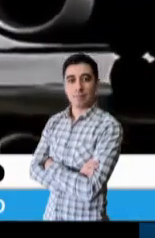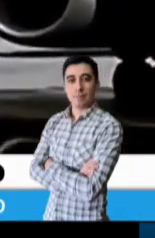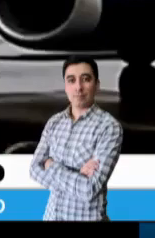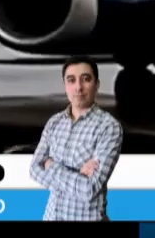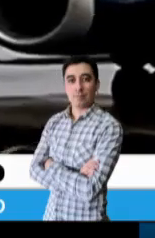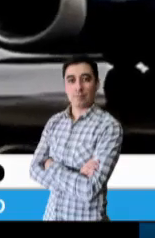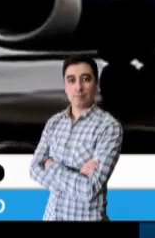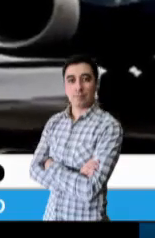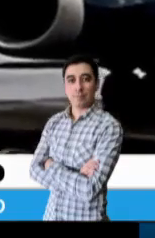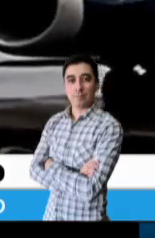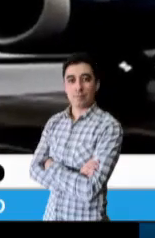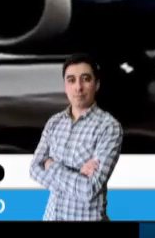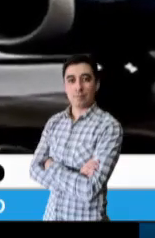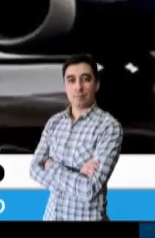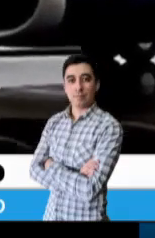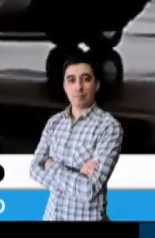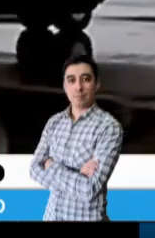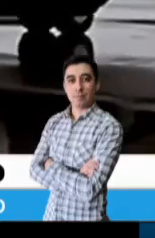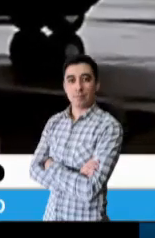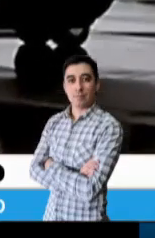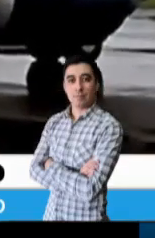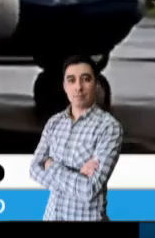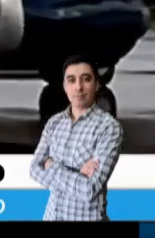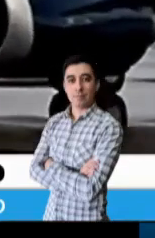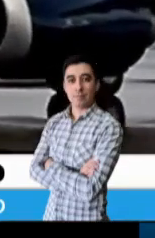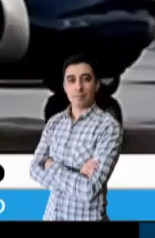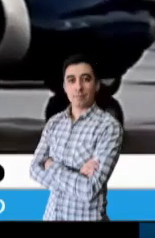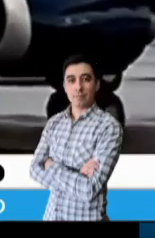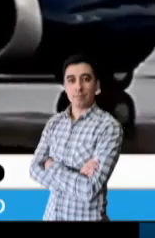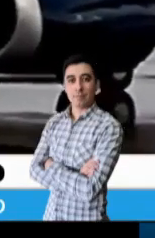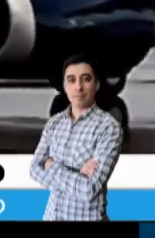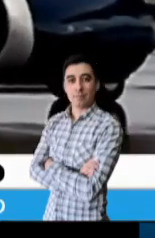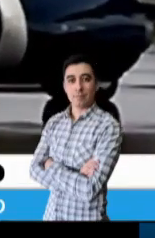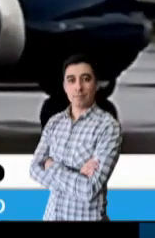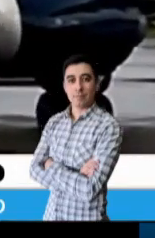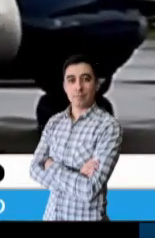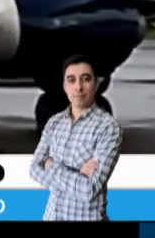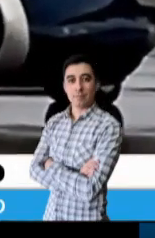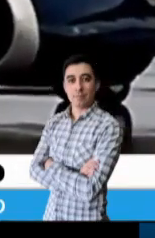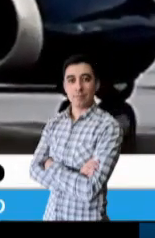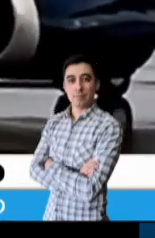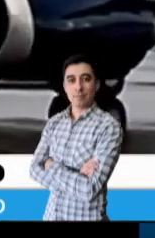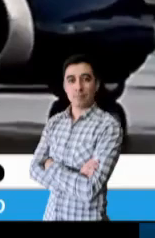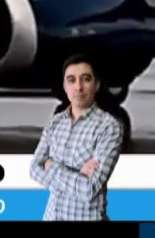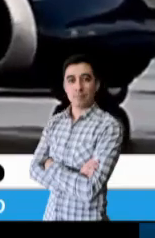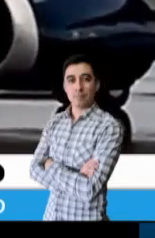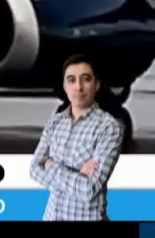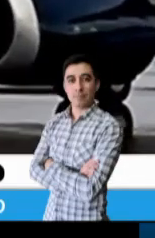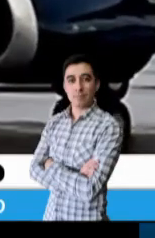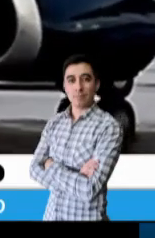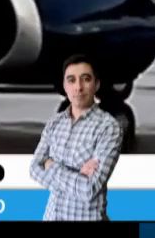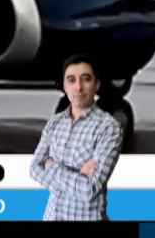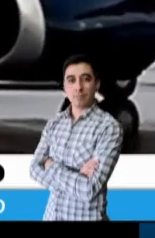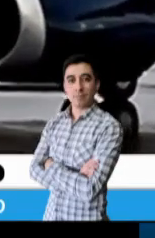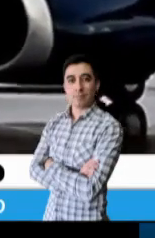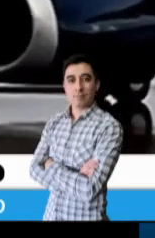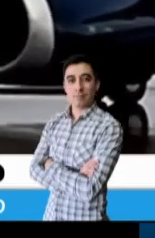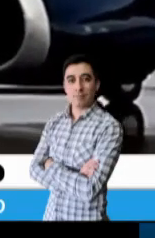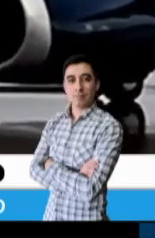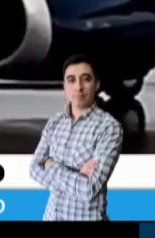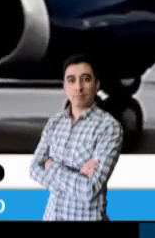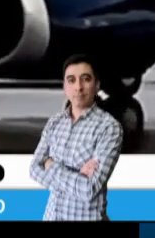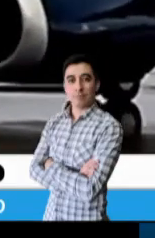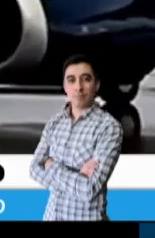Araucanía quieren. Bueno, ya han ocurrido hechos de violencia, lo hemos contado ayer, tanto en Lautaro, en